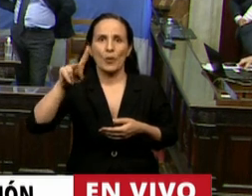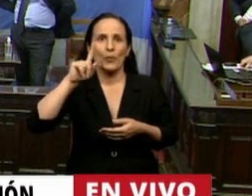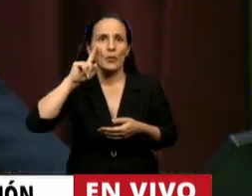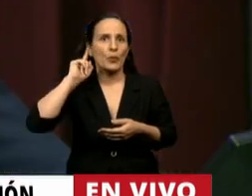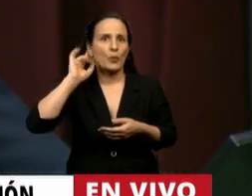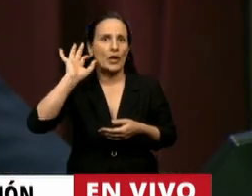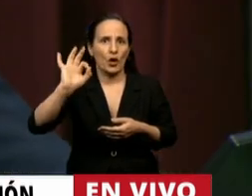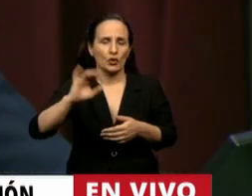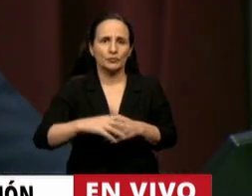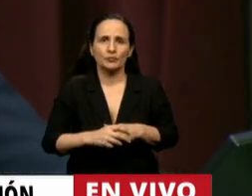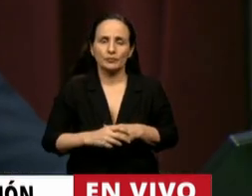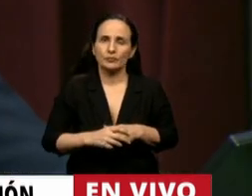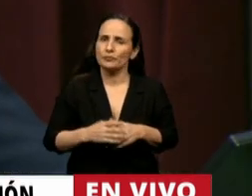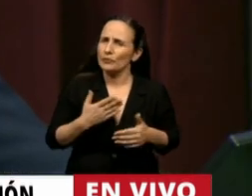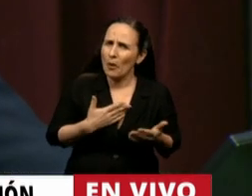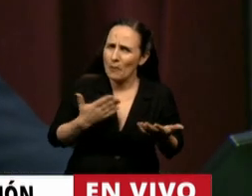vigo